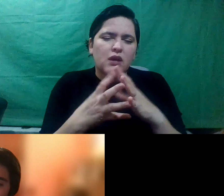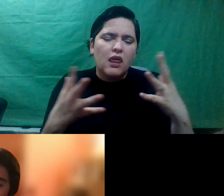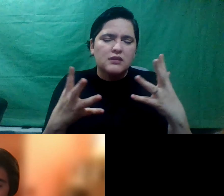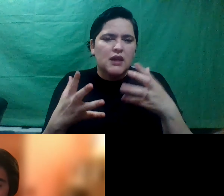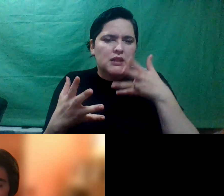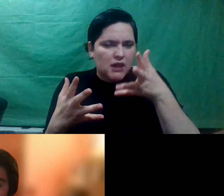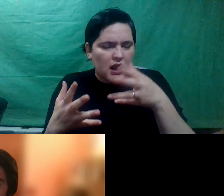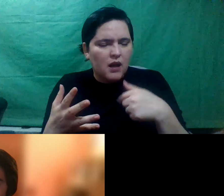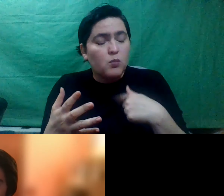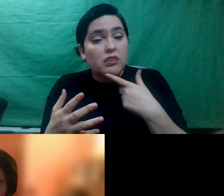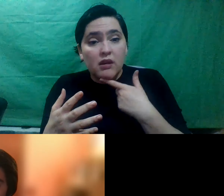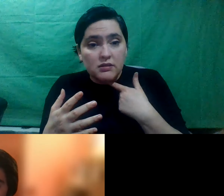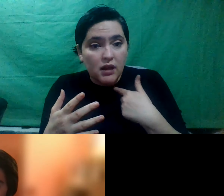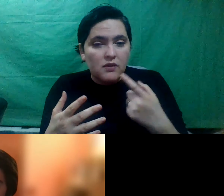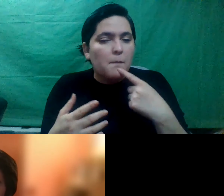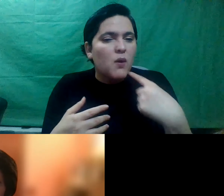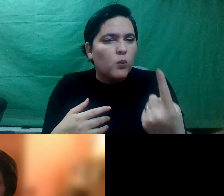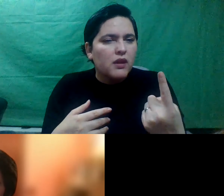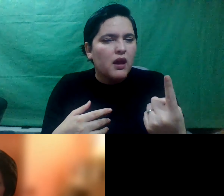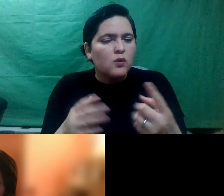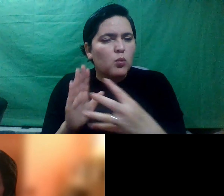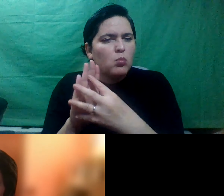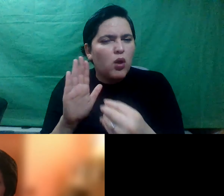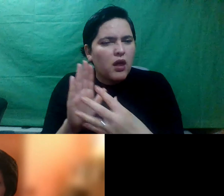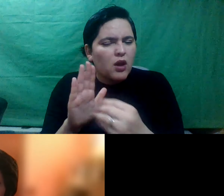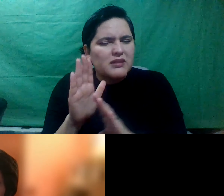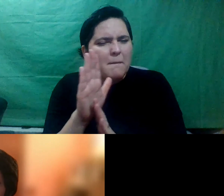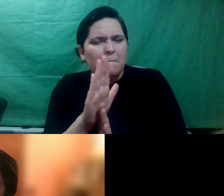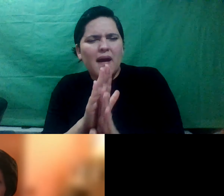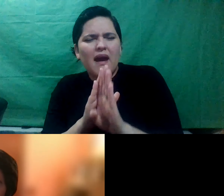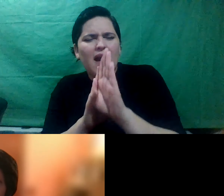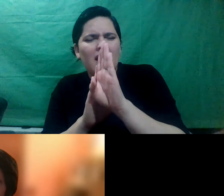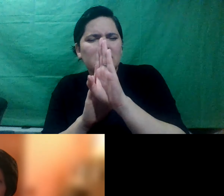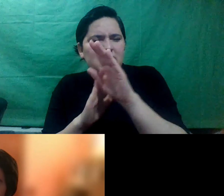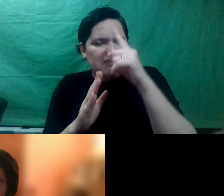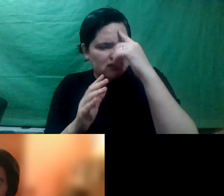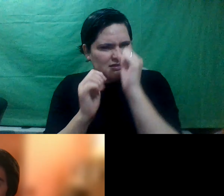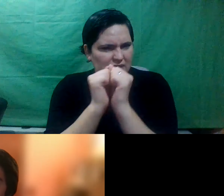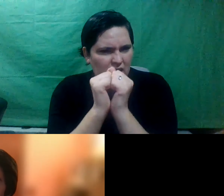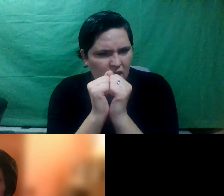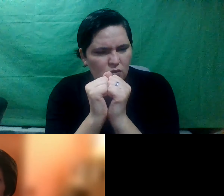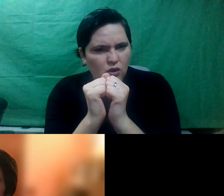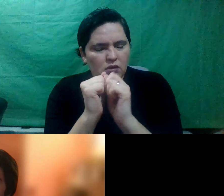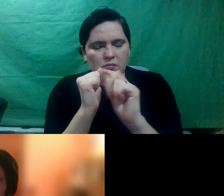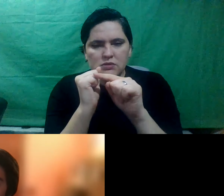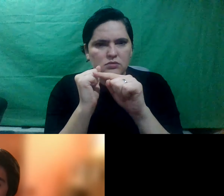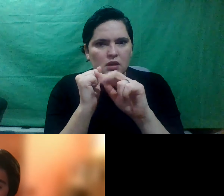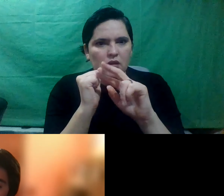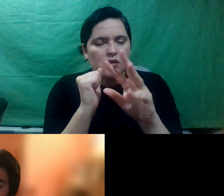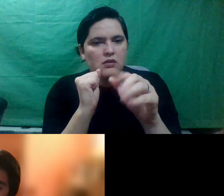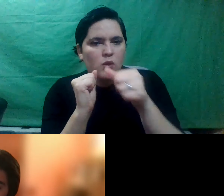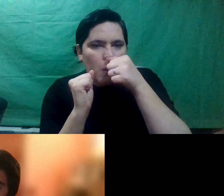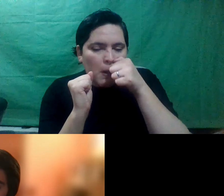Quisiera preguntar, ¿el modelo estima un incremento de entropía cerebral en relación a la respuesta específica a psicodélicos mediados por receptores